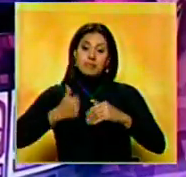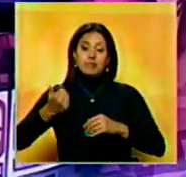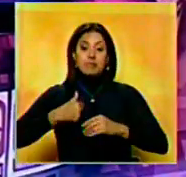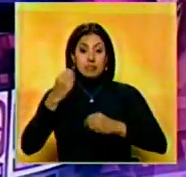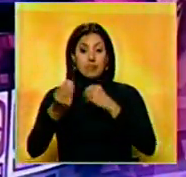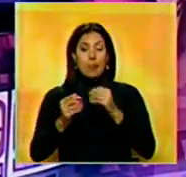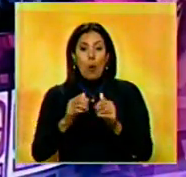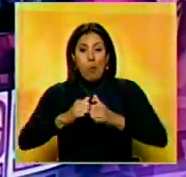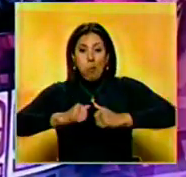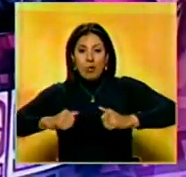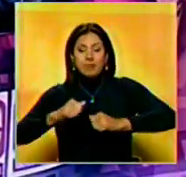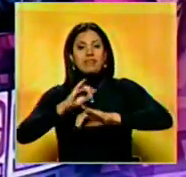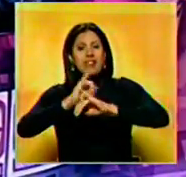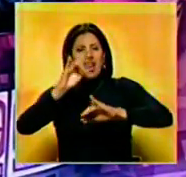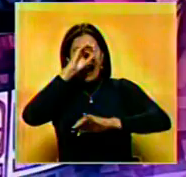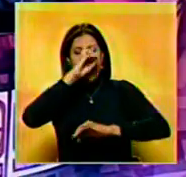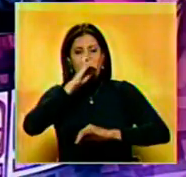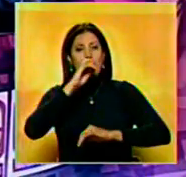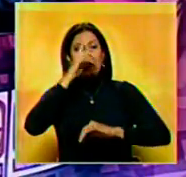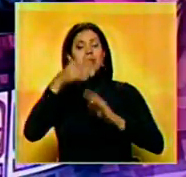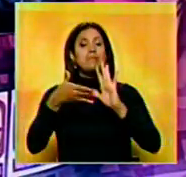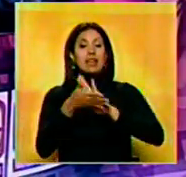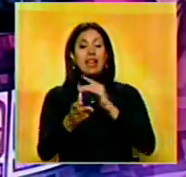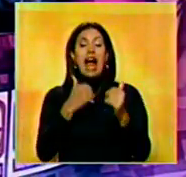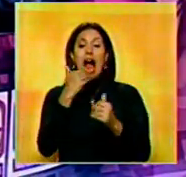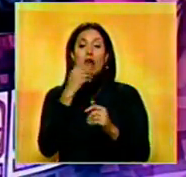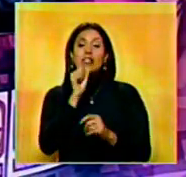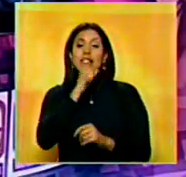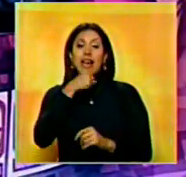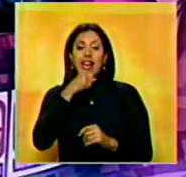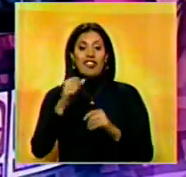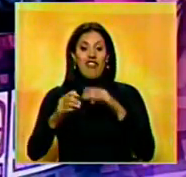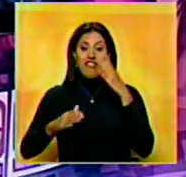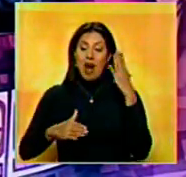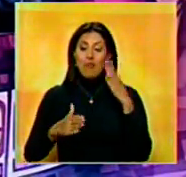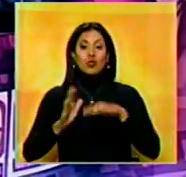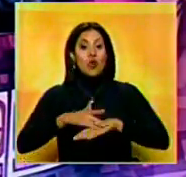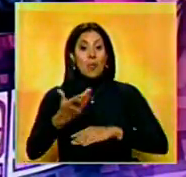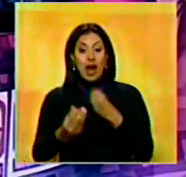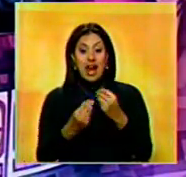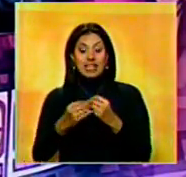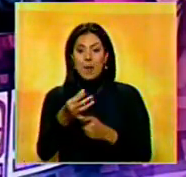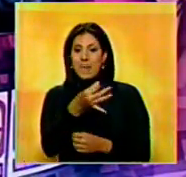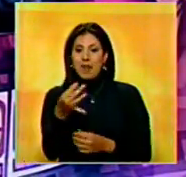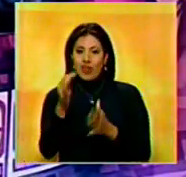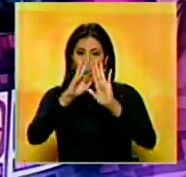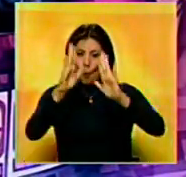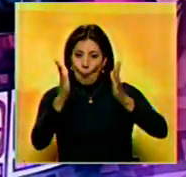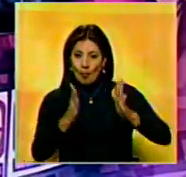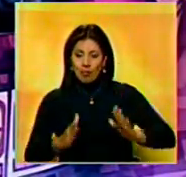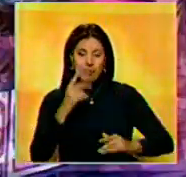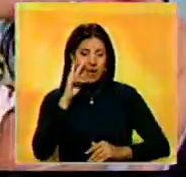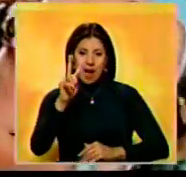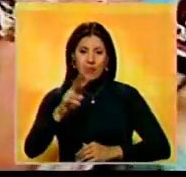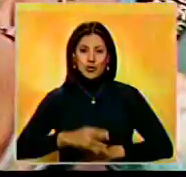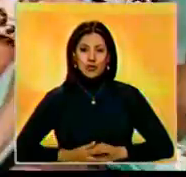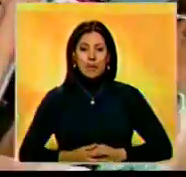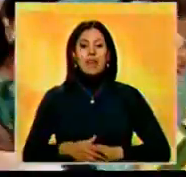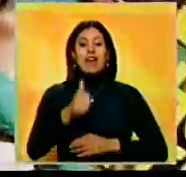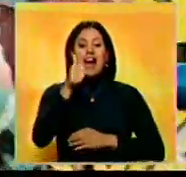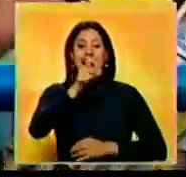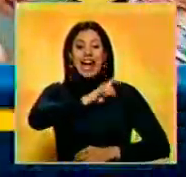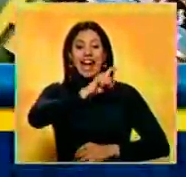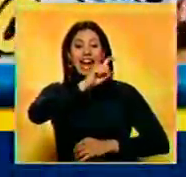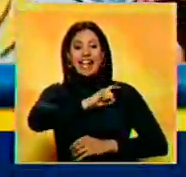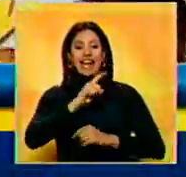de los kilitos que nos dejó el fin de año, les revelamos algunos secretos de las estrellas para estar en perfecta forma física. Veamos. Cada enero